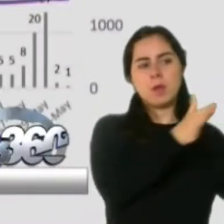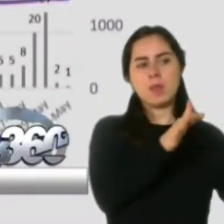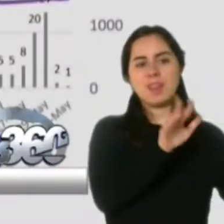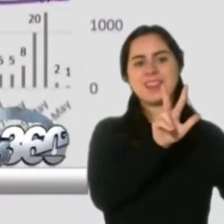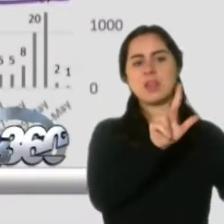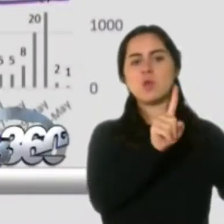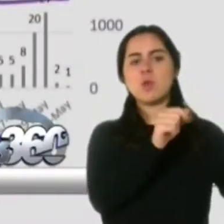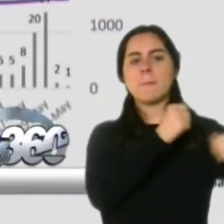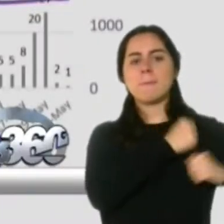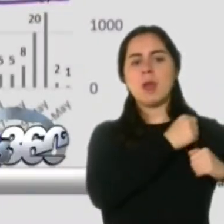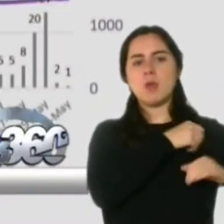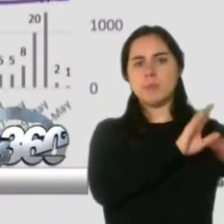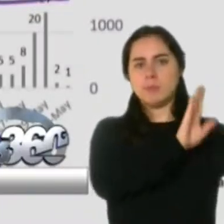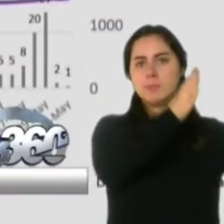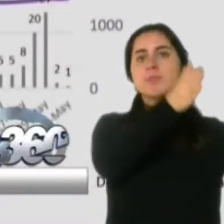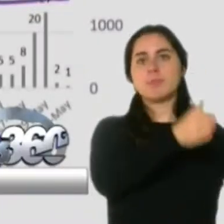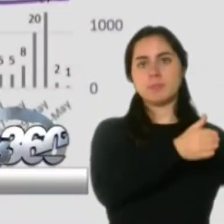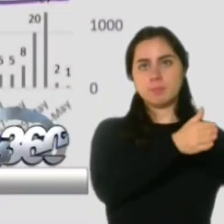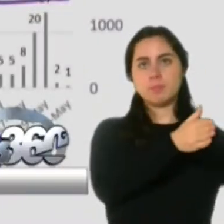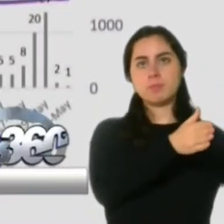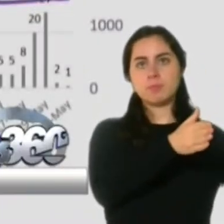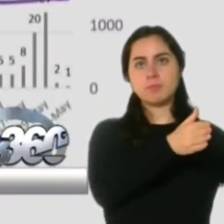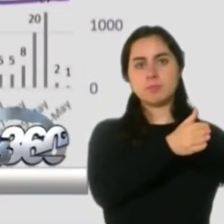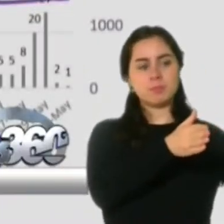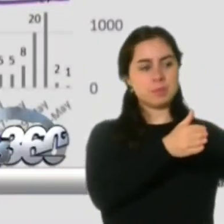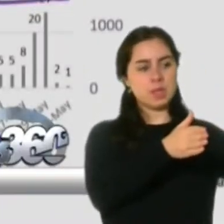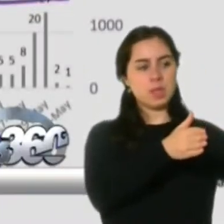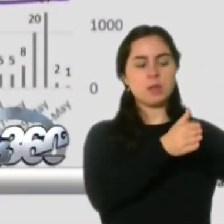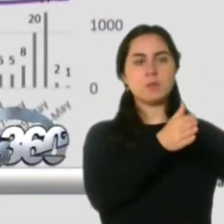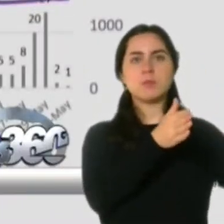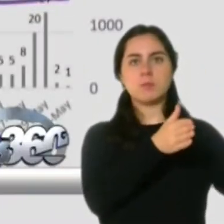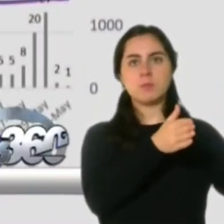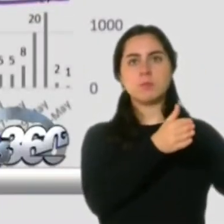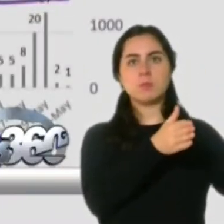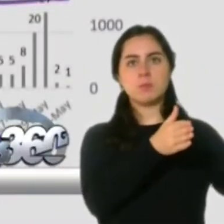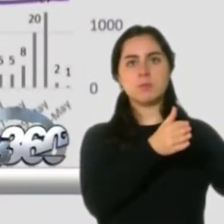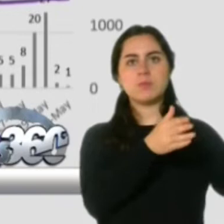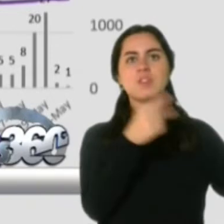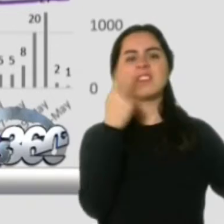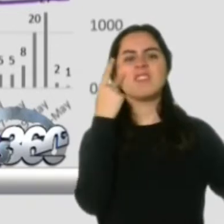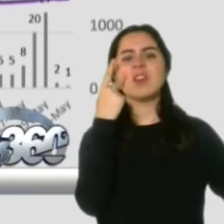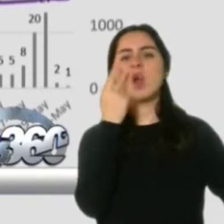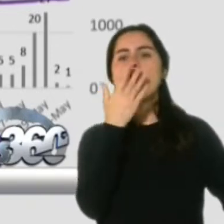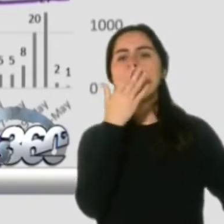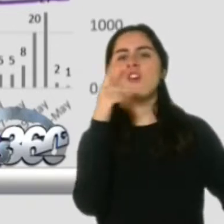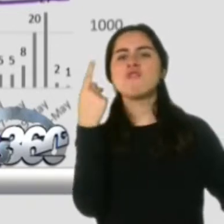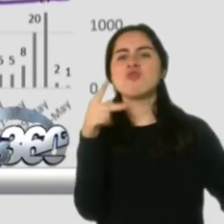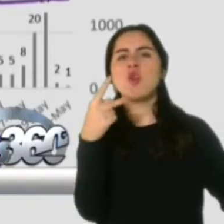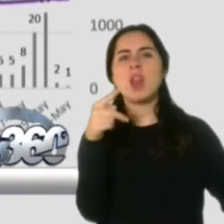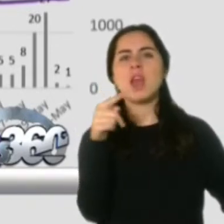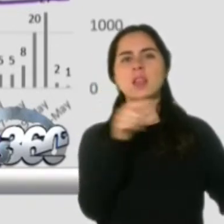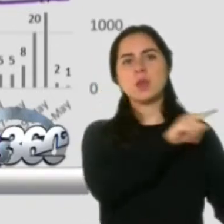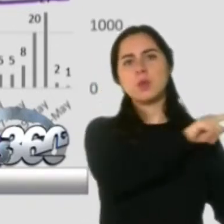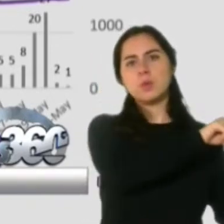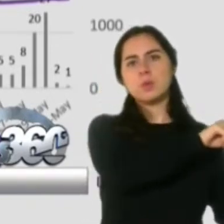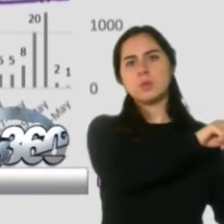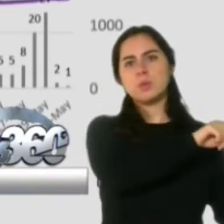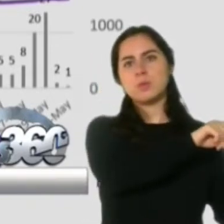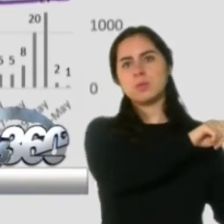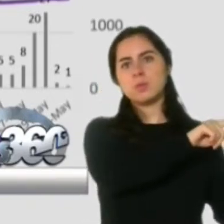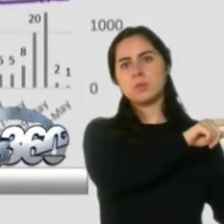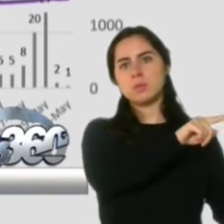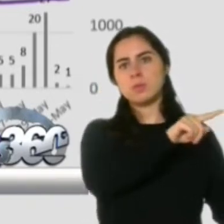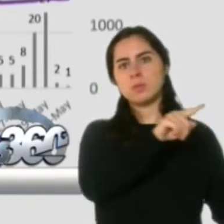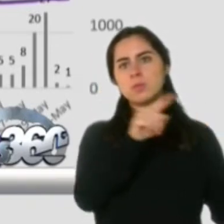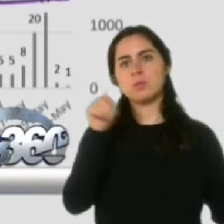de mayo. Y esa curva que ustedes ven ahí, en color violeta, básicamente es el número de casos acumulados. A veces